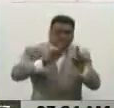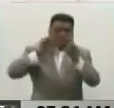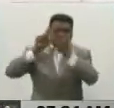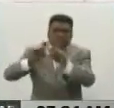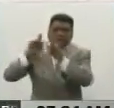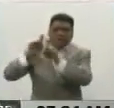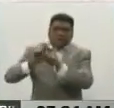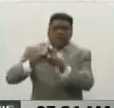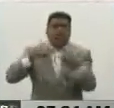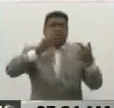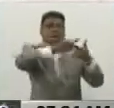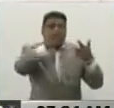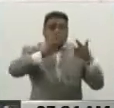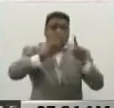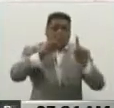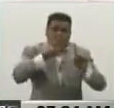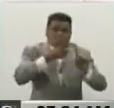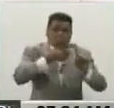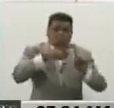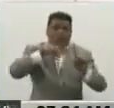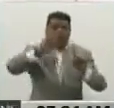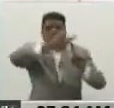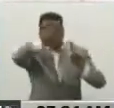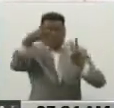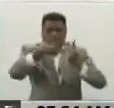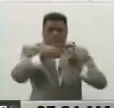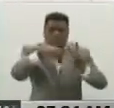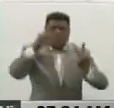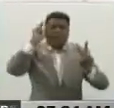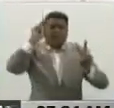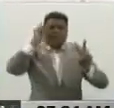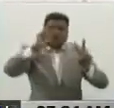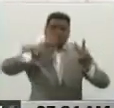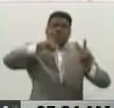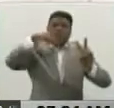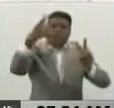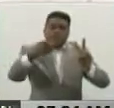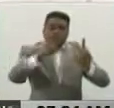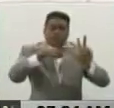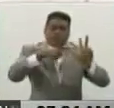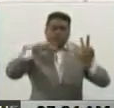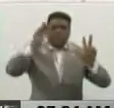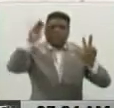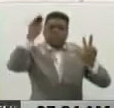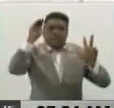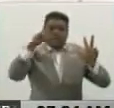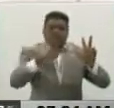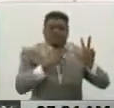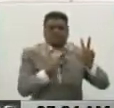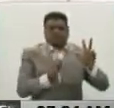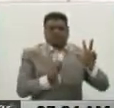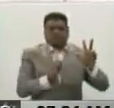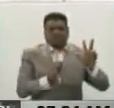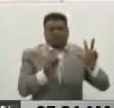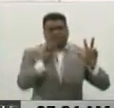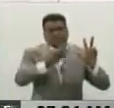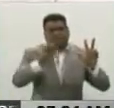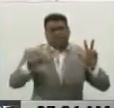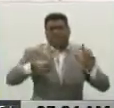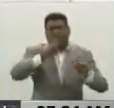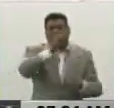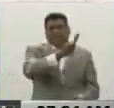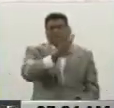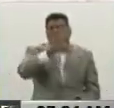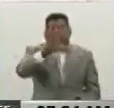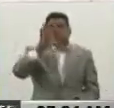6.000 facilitadores, para una hermosa y gran meta de este mismo año de poder capacitar a